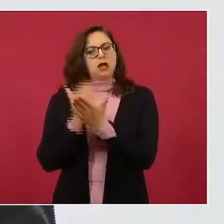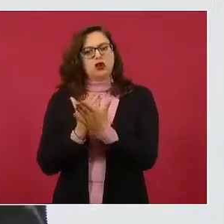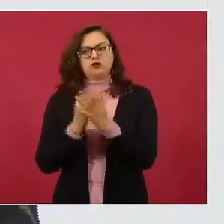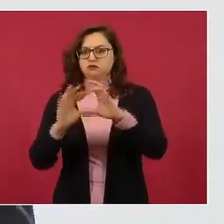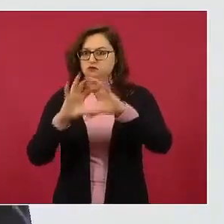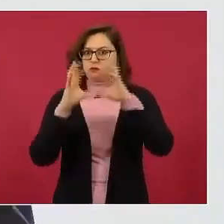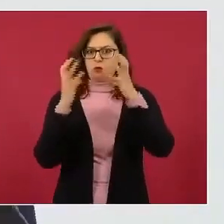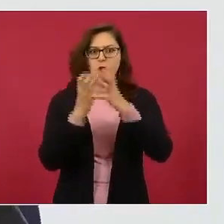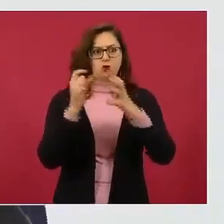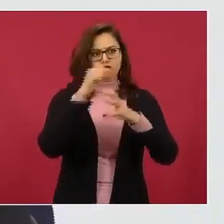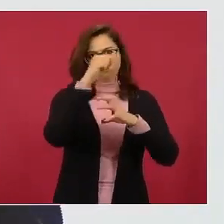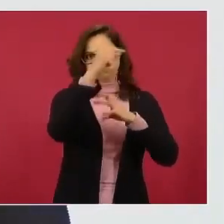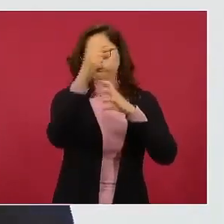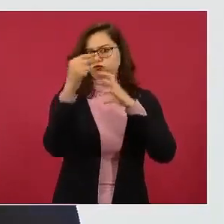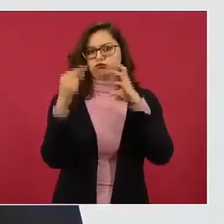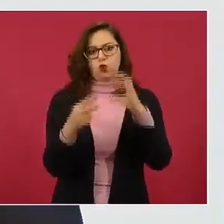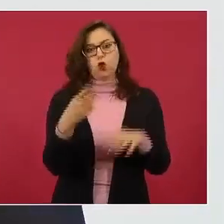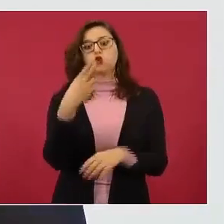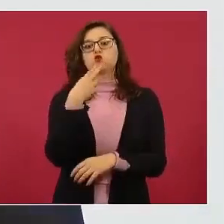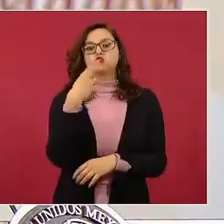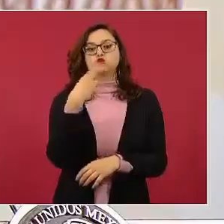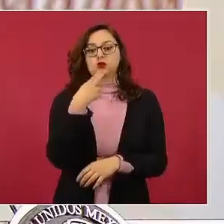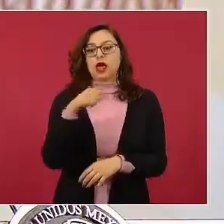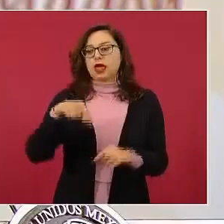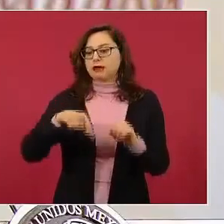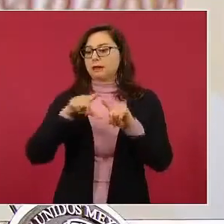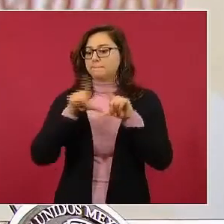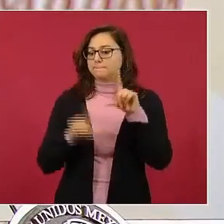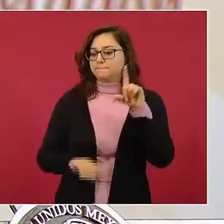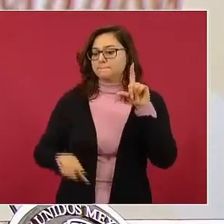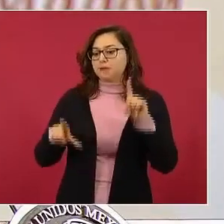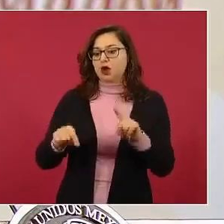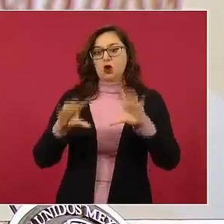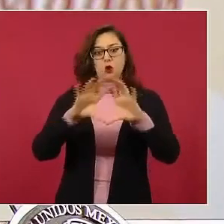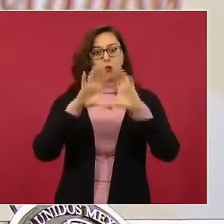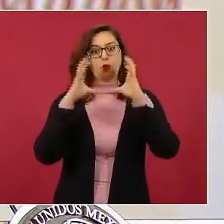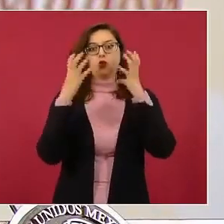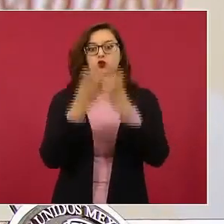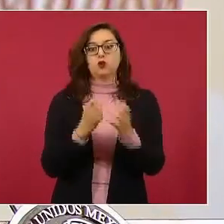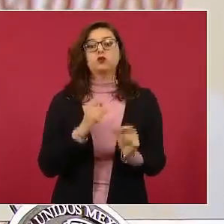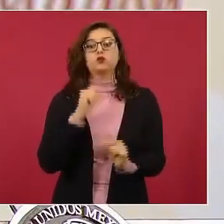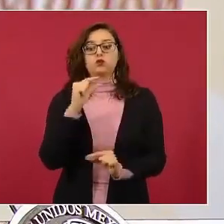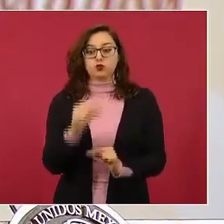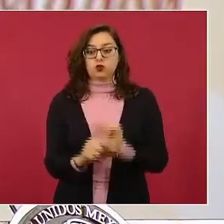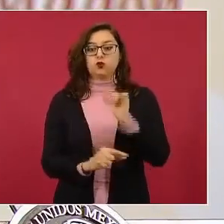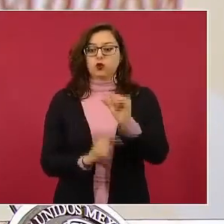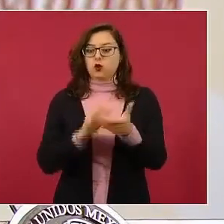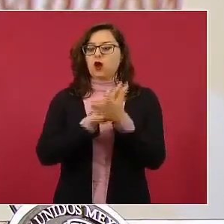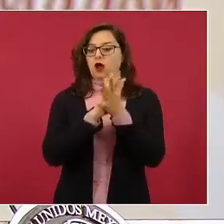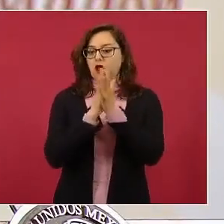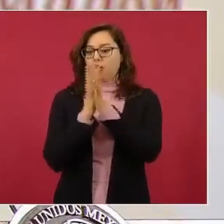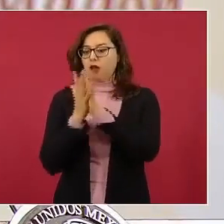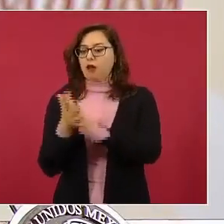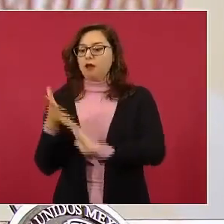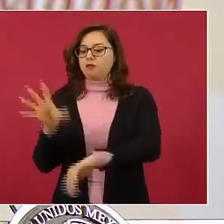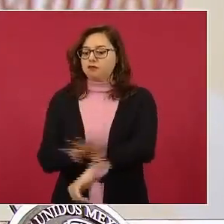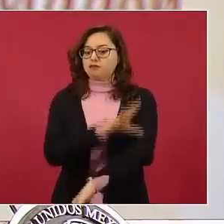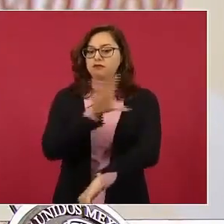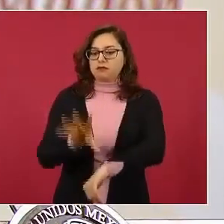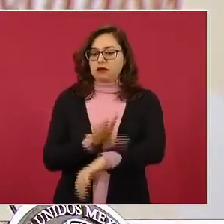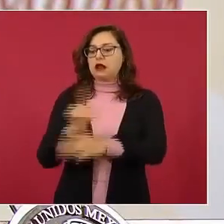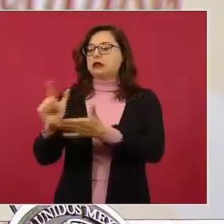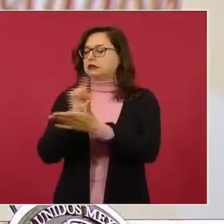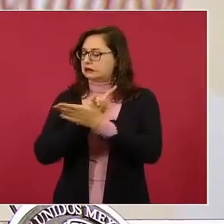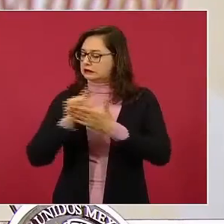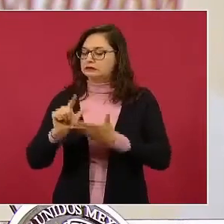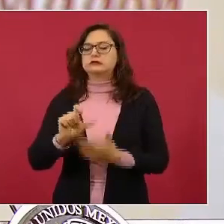el elemento de transición. México y el mundo tendremos que ir en consecución de energías limpias, eso es indiscutible. De